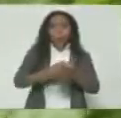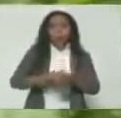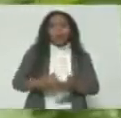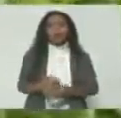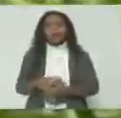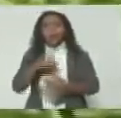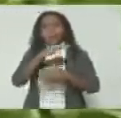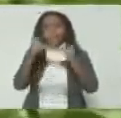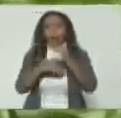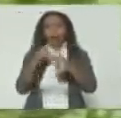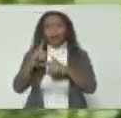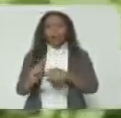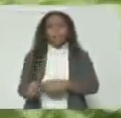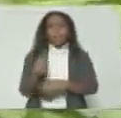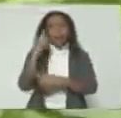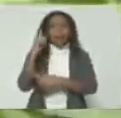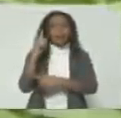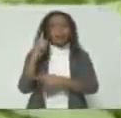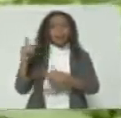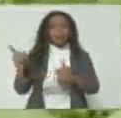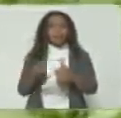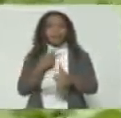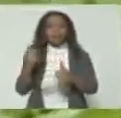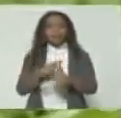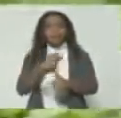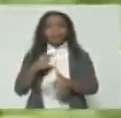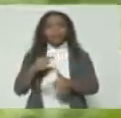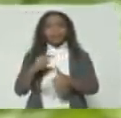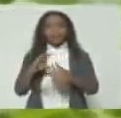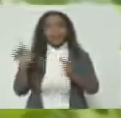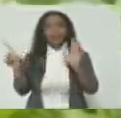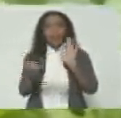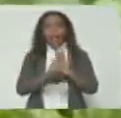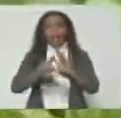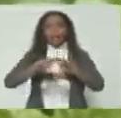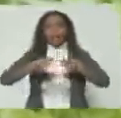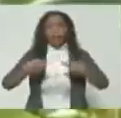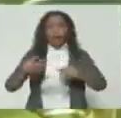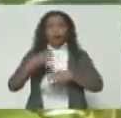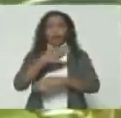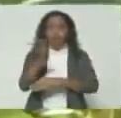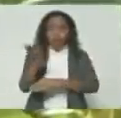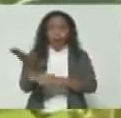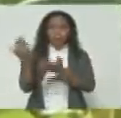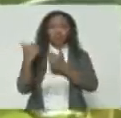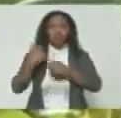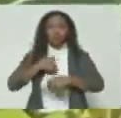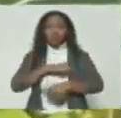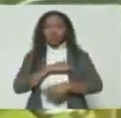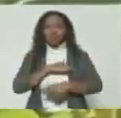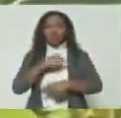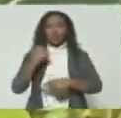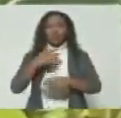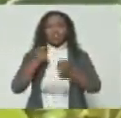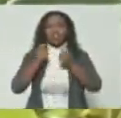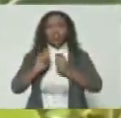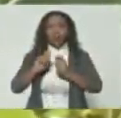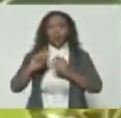bajo ese primer fundamento que es la Ley de Tierra, en la cual ustedes nos han apoyado y nosotros estamos tratando de devolver ese